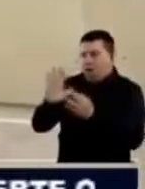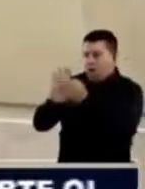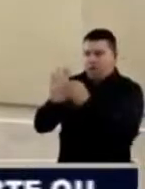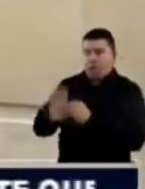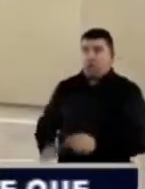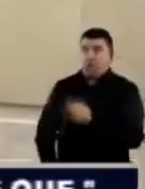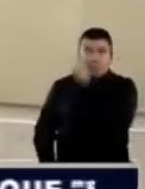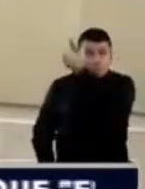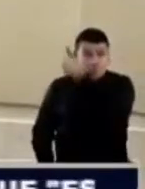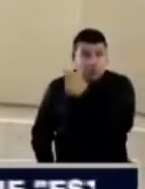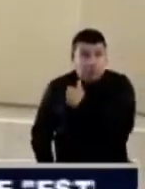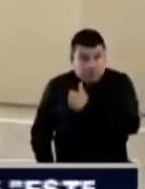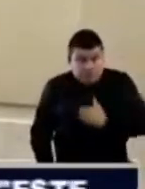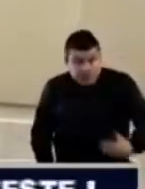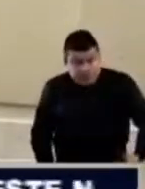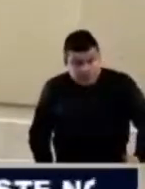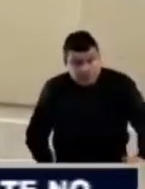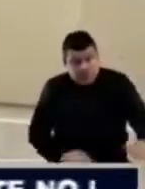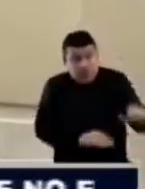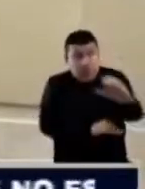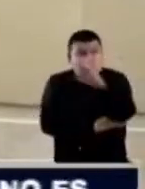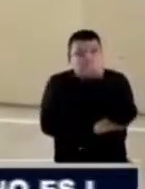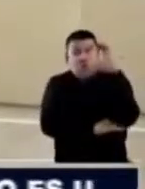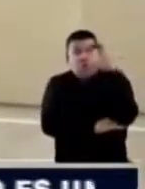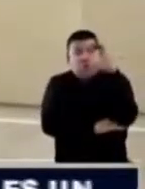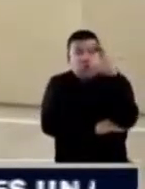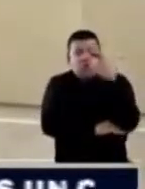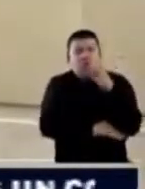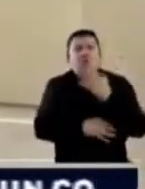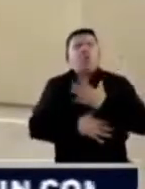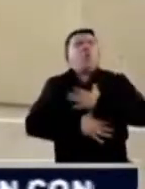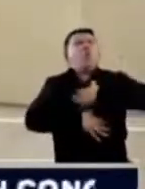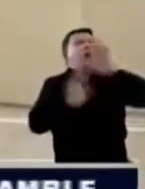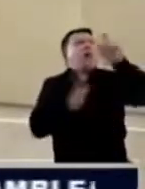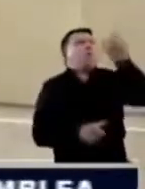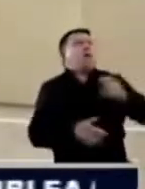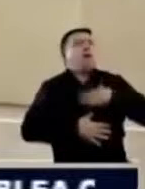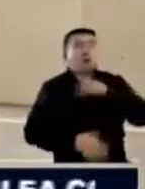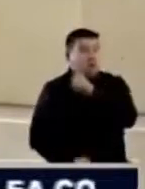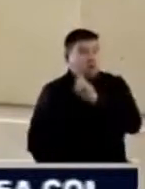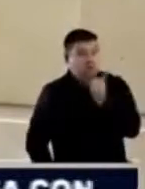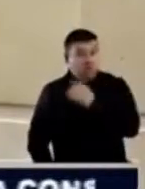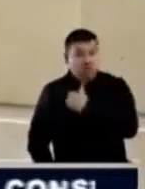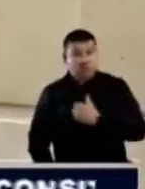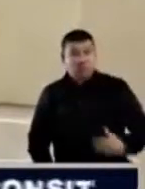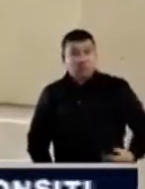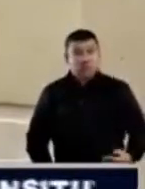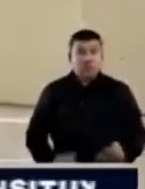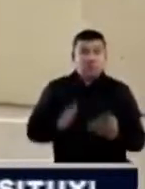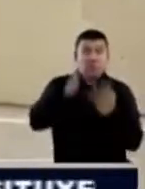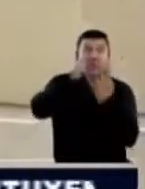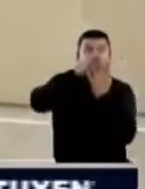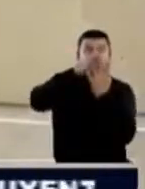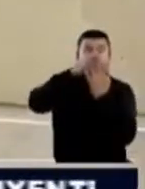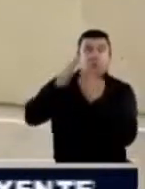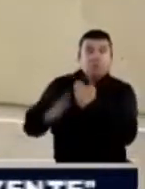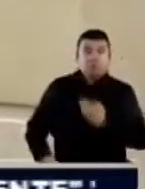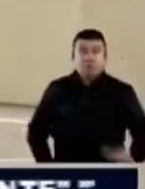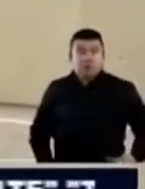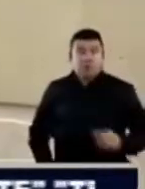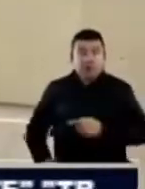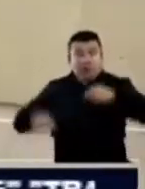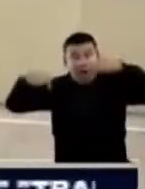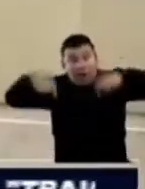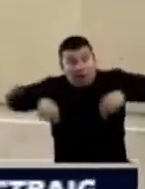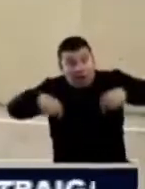conocido que la otra es por la compra de votos en el Chocó. Lo grave del asunto es la línea, el hilo conductor que conduce a un